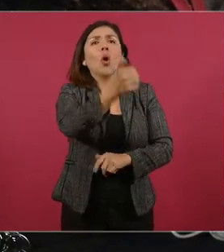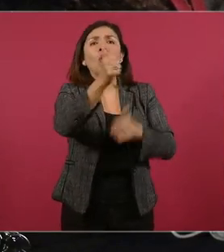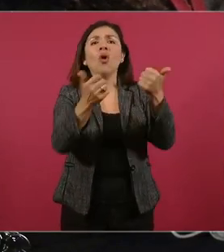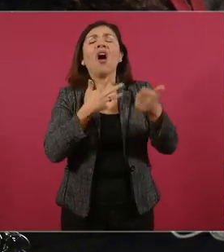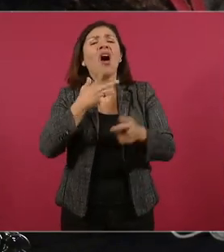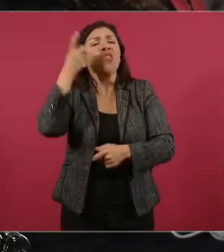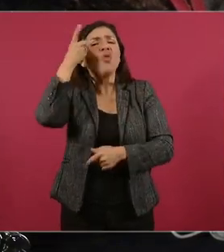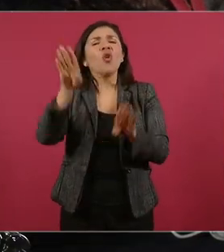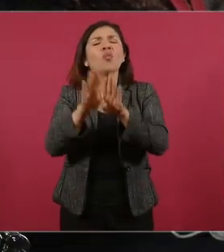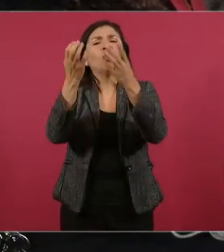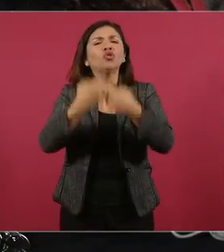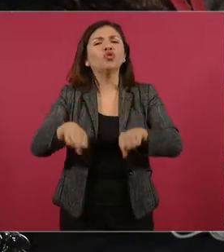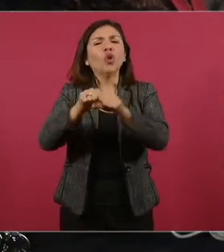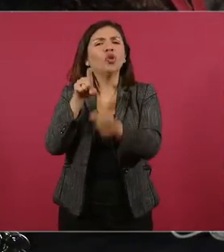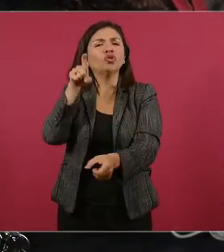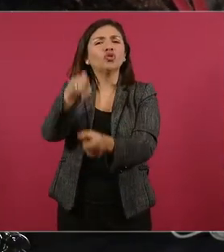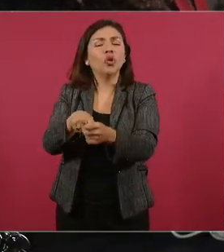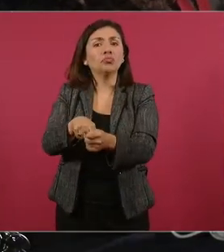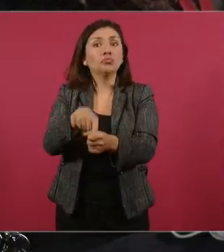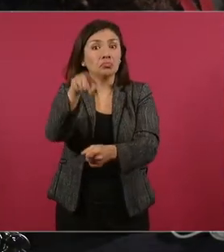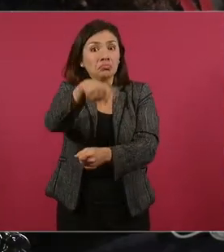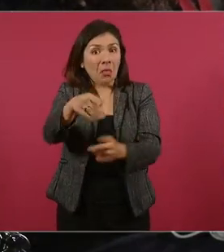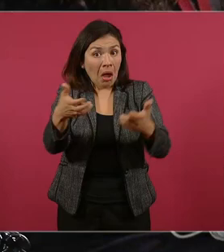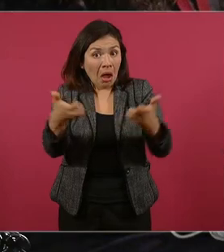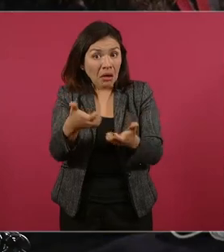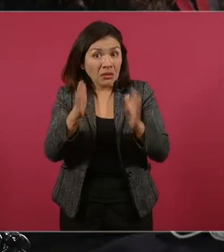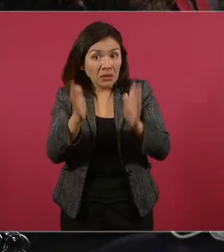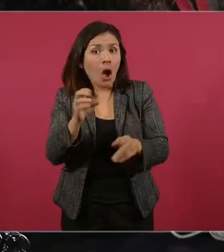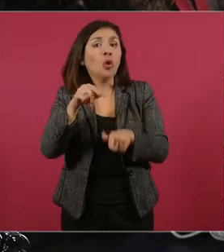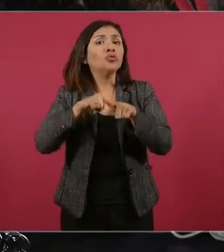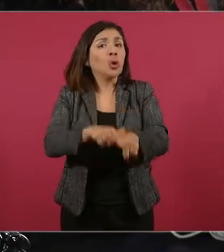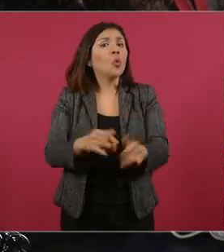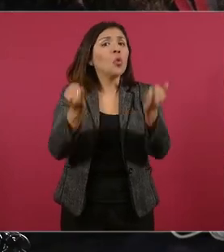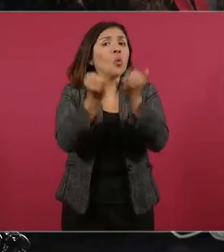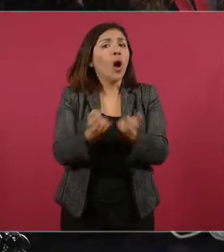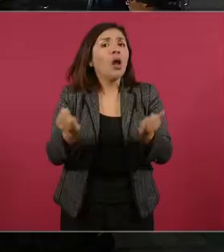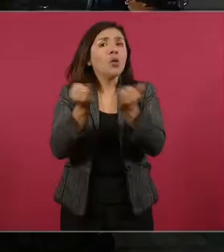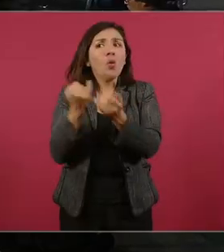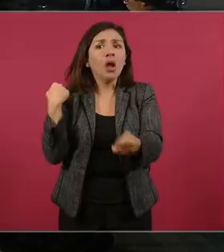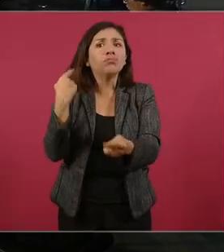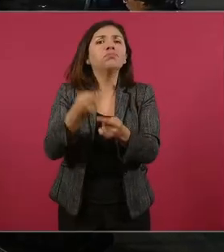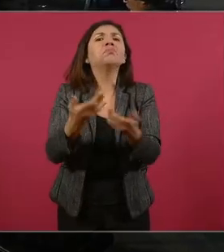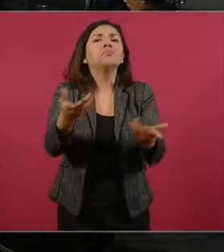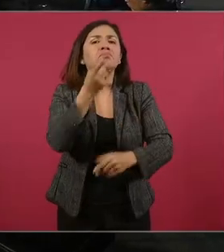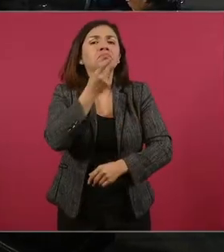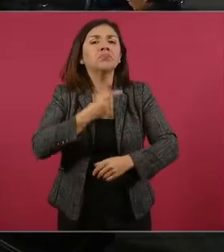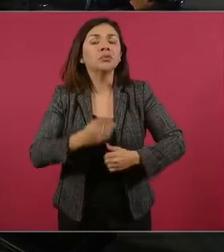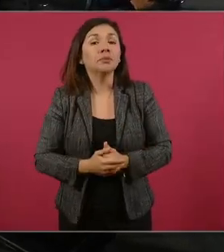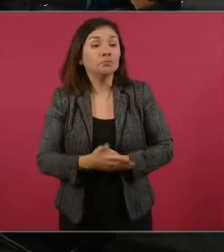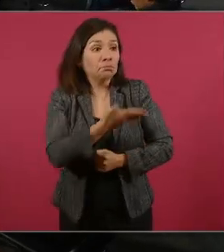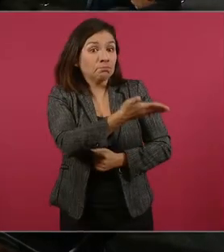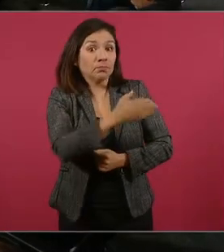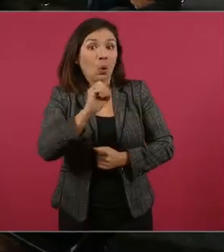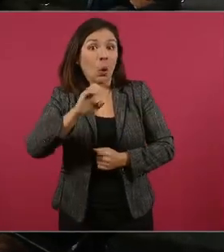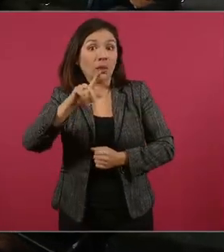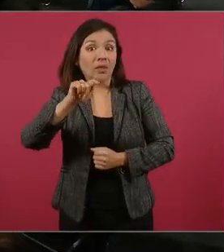acciones. ¿Se ha hecho algo al respecto o eso continúa igual, señor presidente? Pues aquí, Octavio.